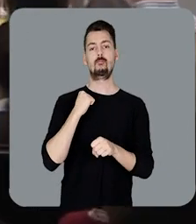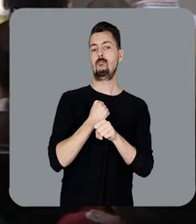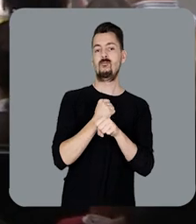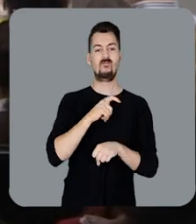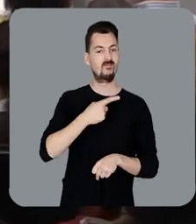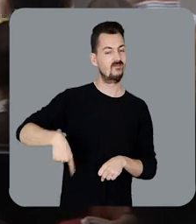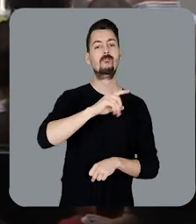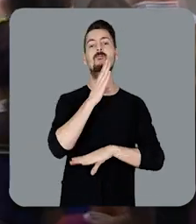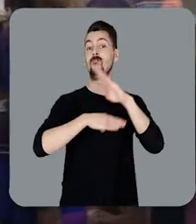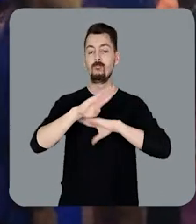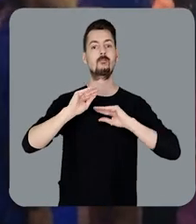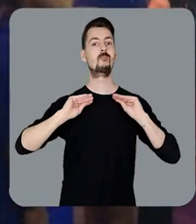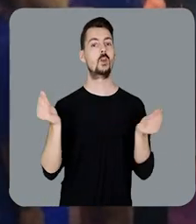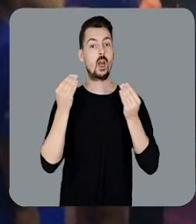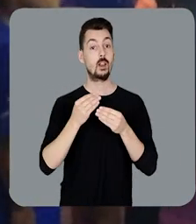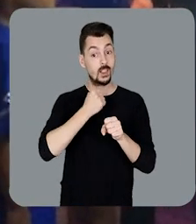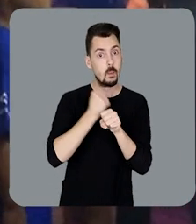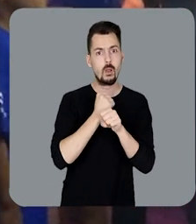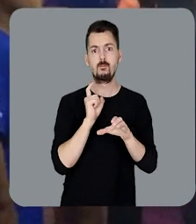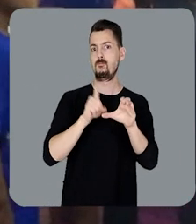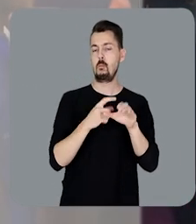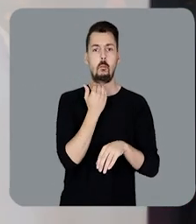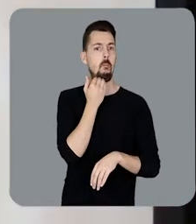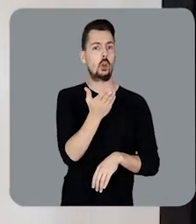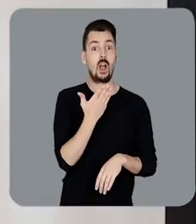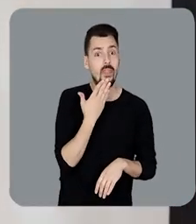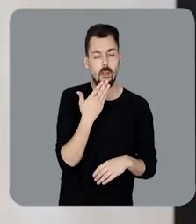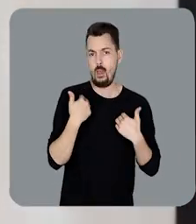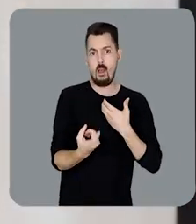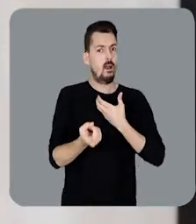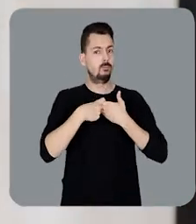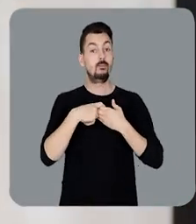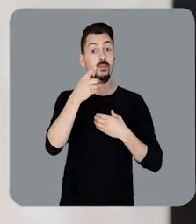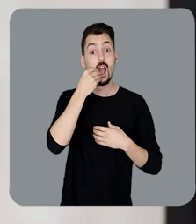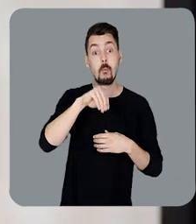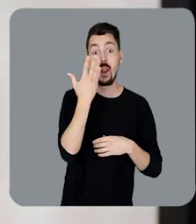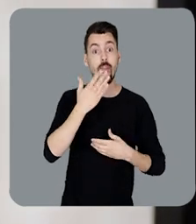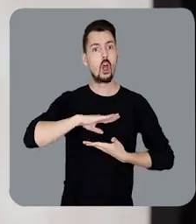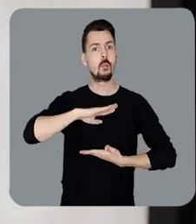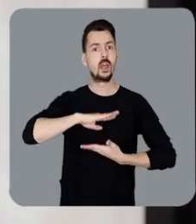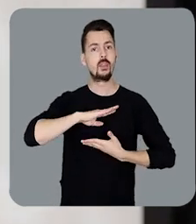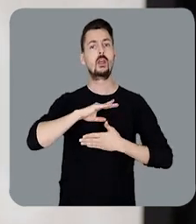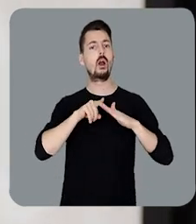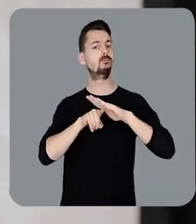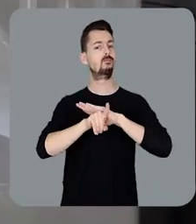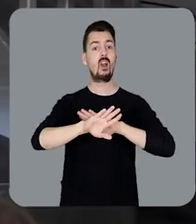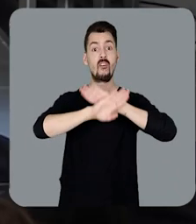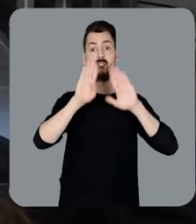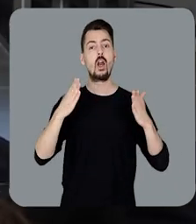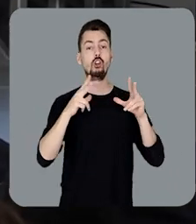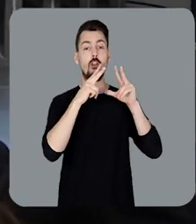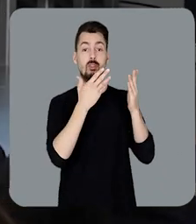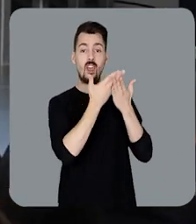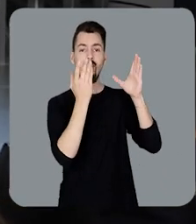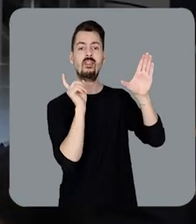edades tempranas en el desarrollo de habilidades y competencias que les permiten integrarse en el mercado laboral y en la sociedad. Que